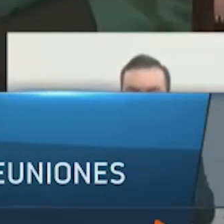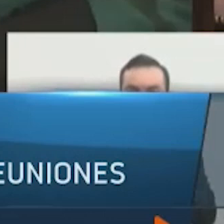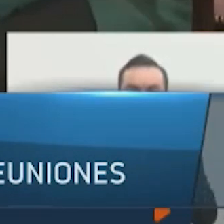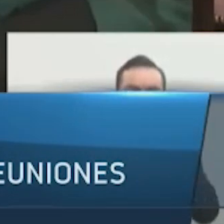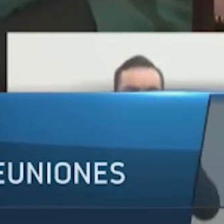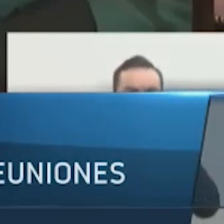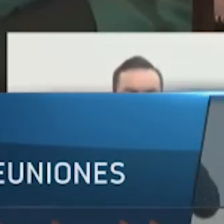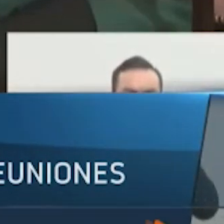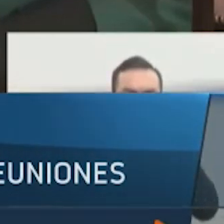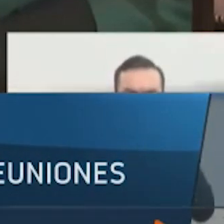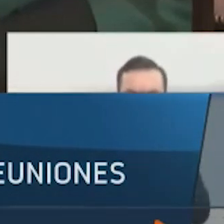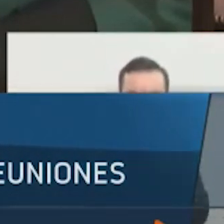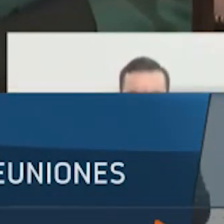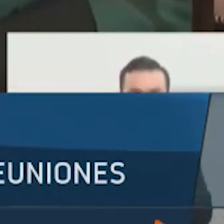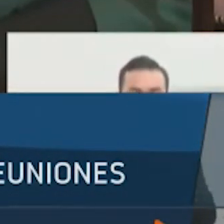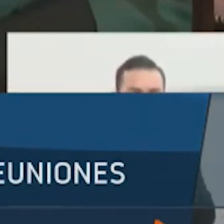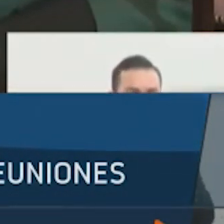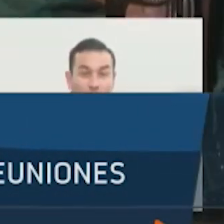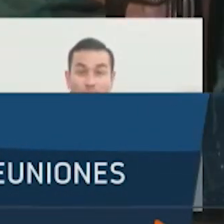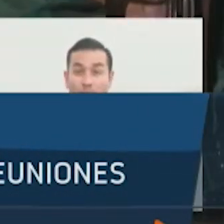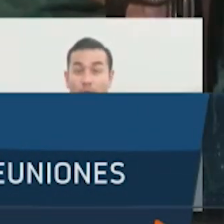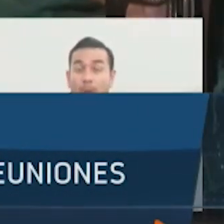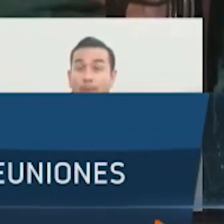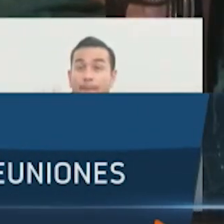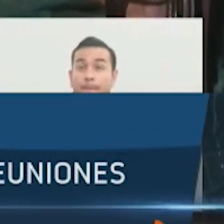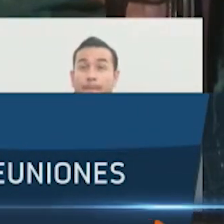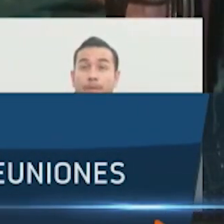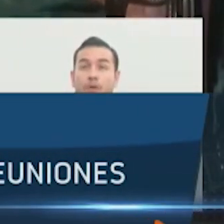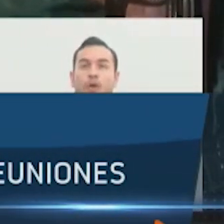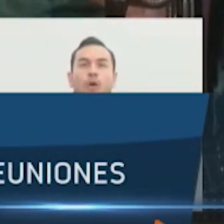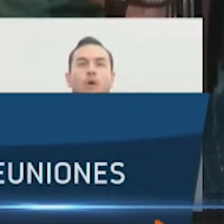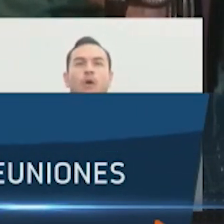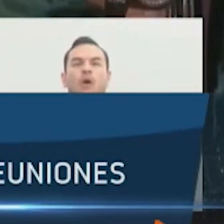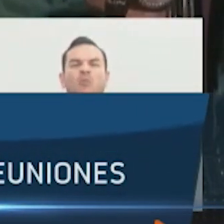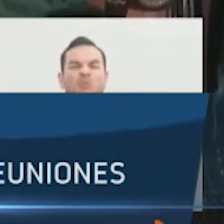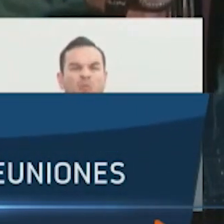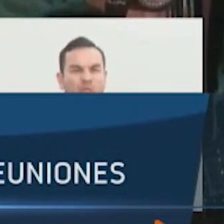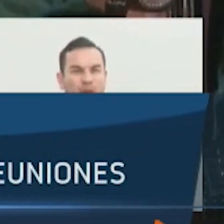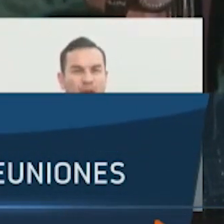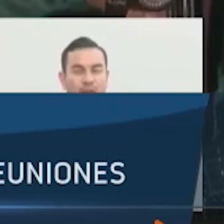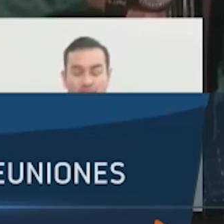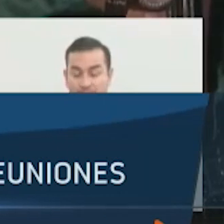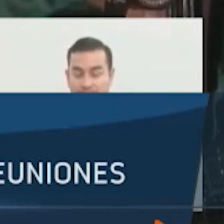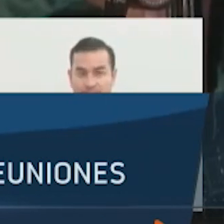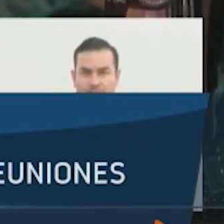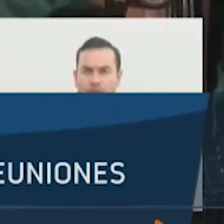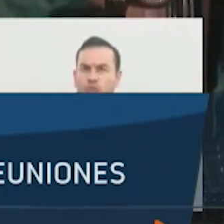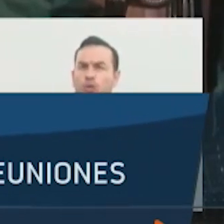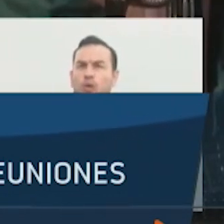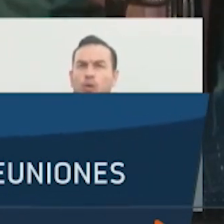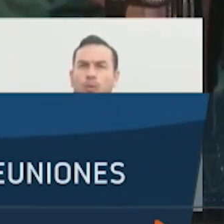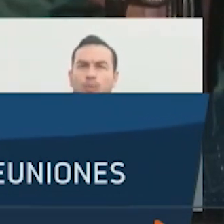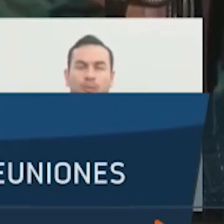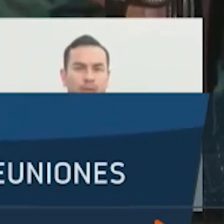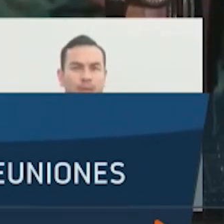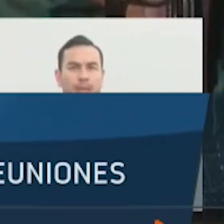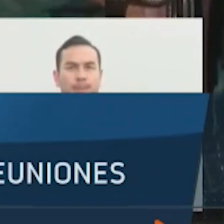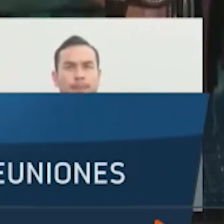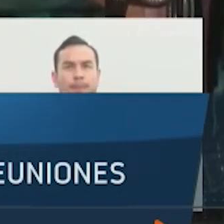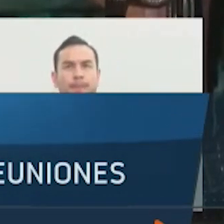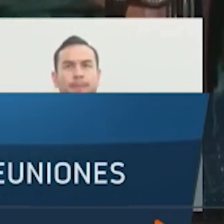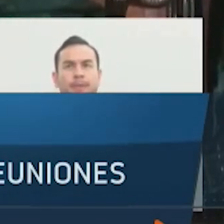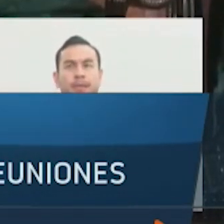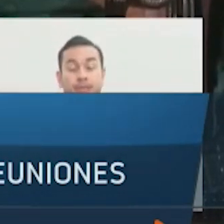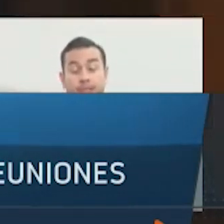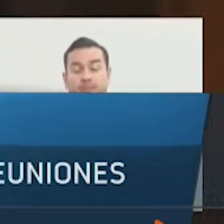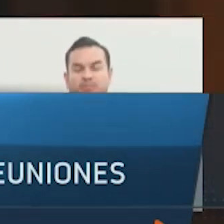asumió la presidencia en 2019 Cómo trató El Salvador eh todo lo referido a las maras